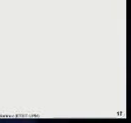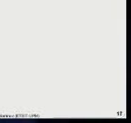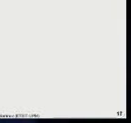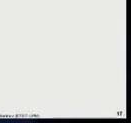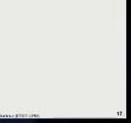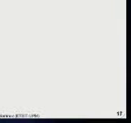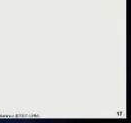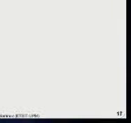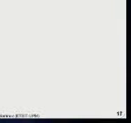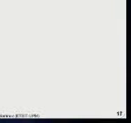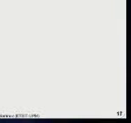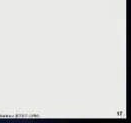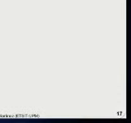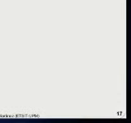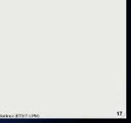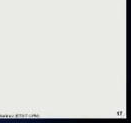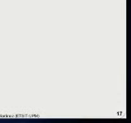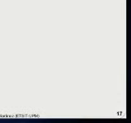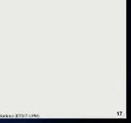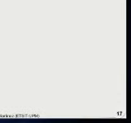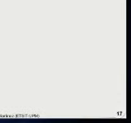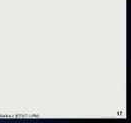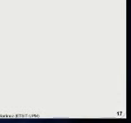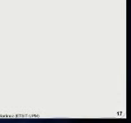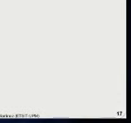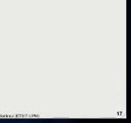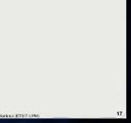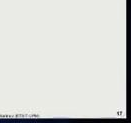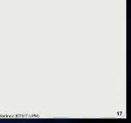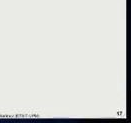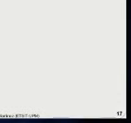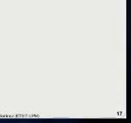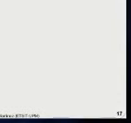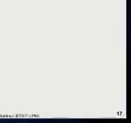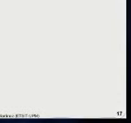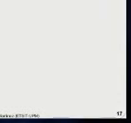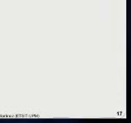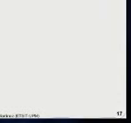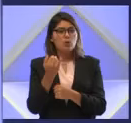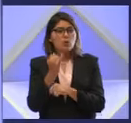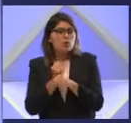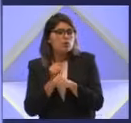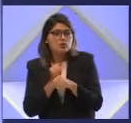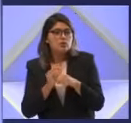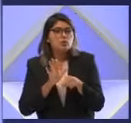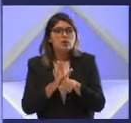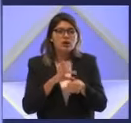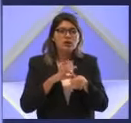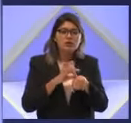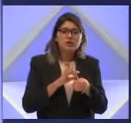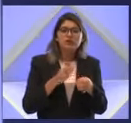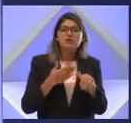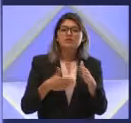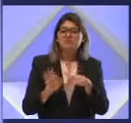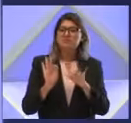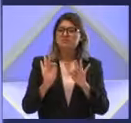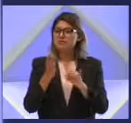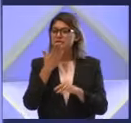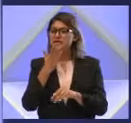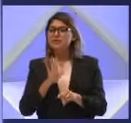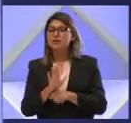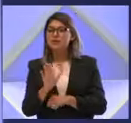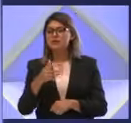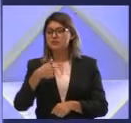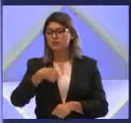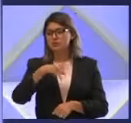y ya para finalizar nos pedían que trajéramos un caso de estudio un caso de éxito mejor dicho pues